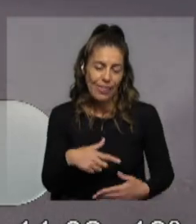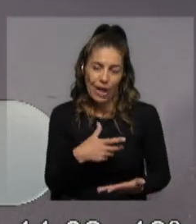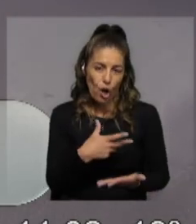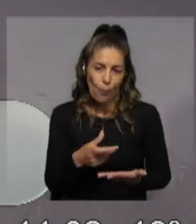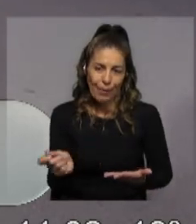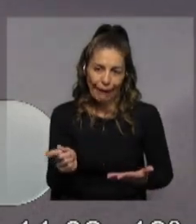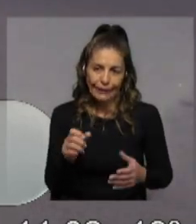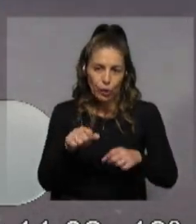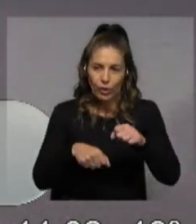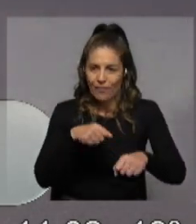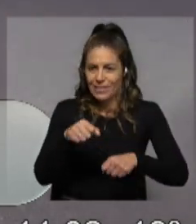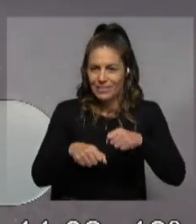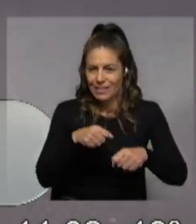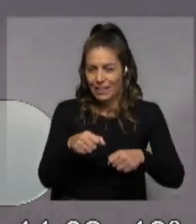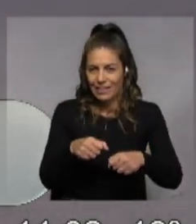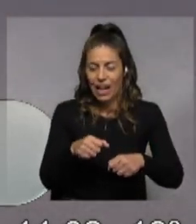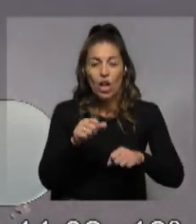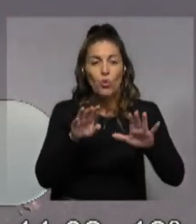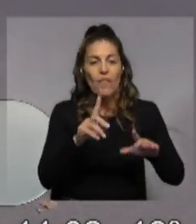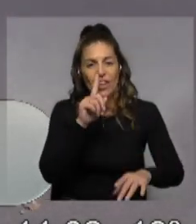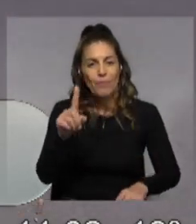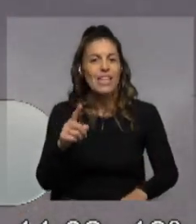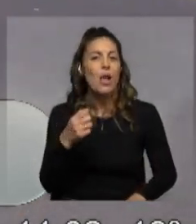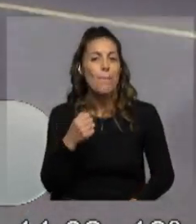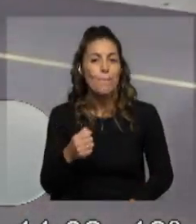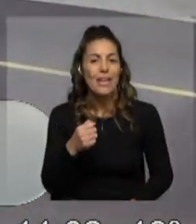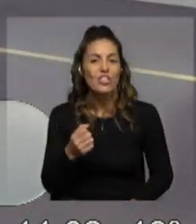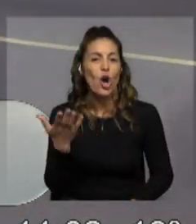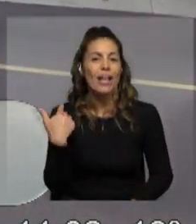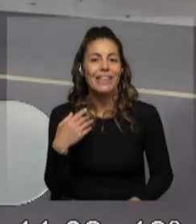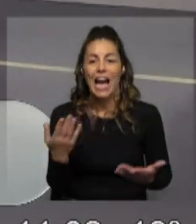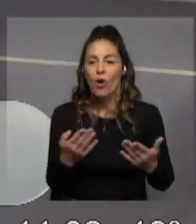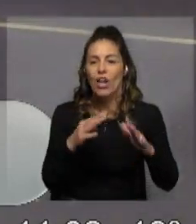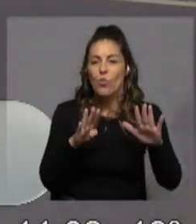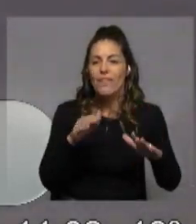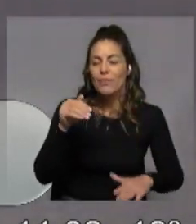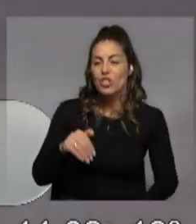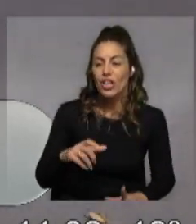una bicicleta, ¿no? Pero esos 9.000 pesos, ¿qué serían? Ser... 9 millones de dólares de ahora.